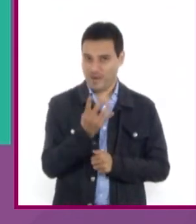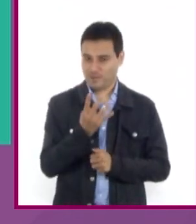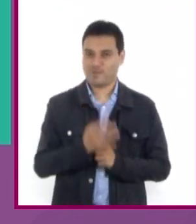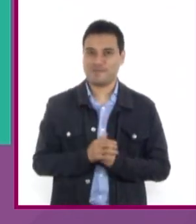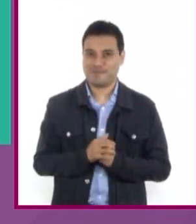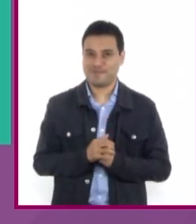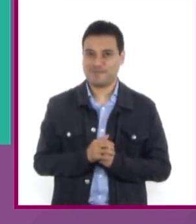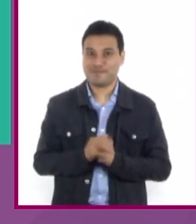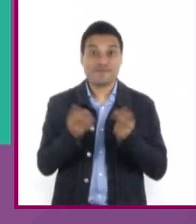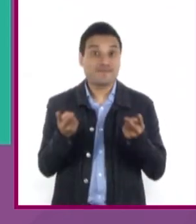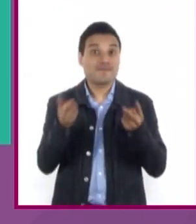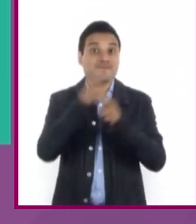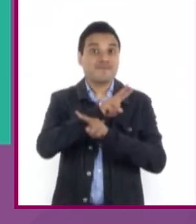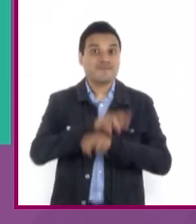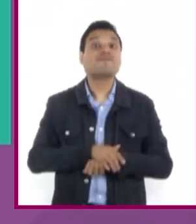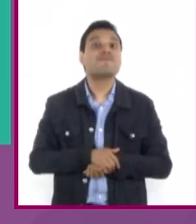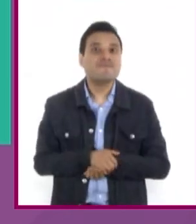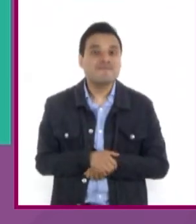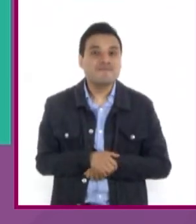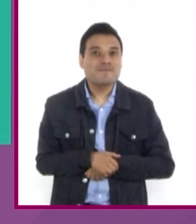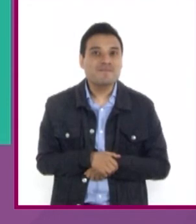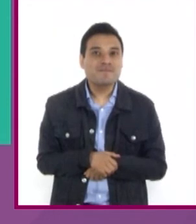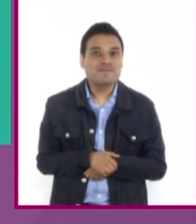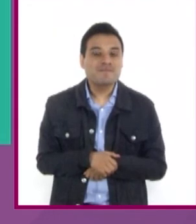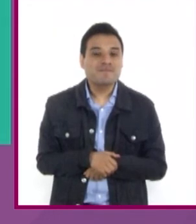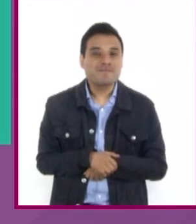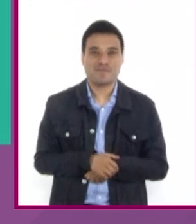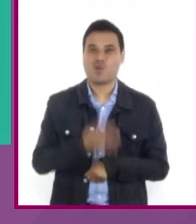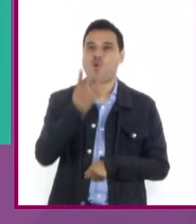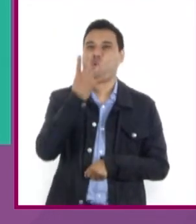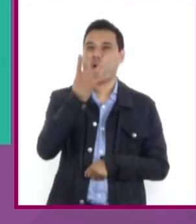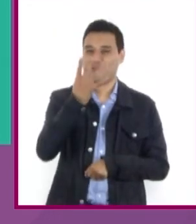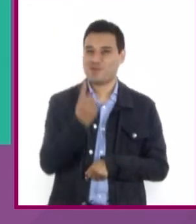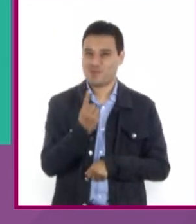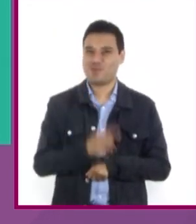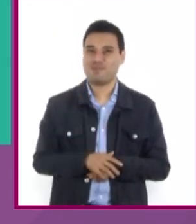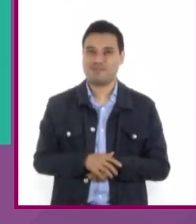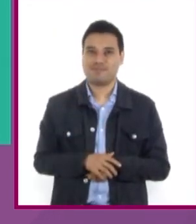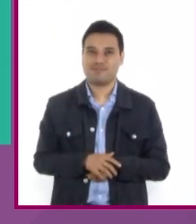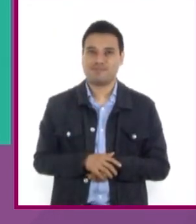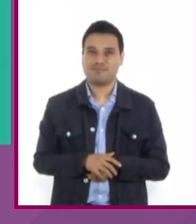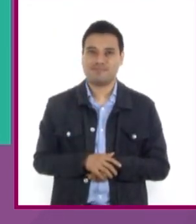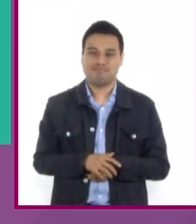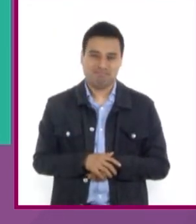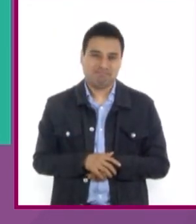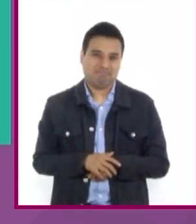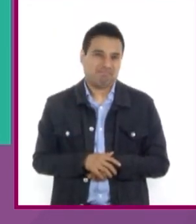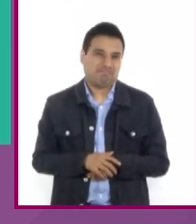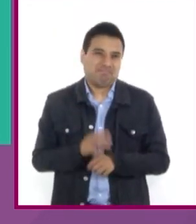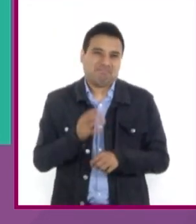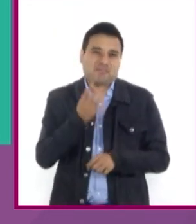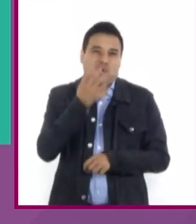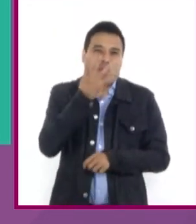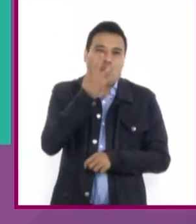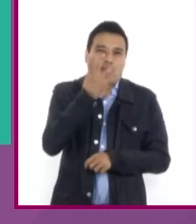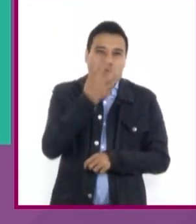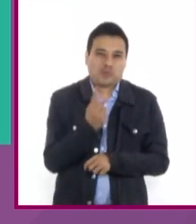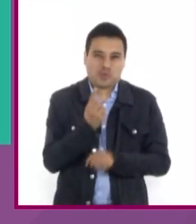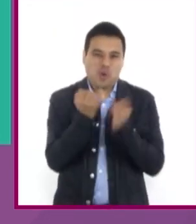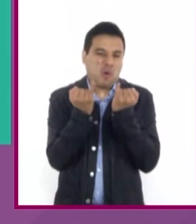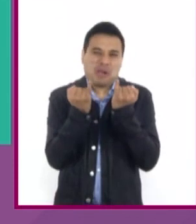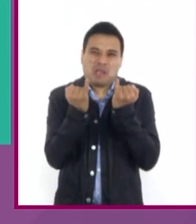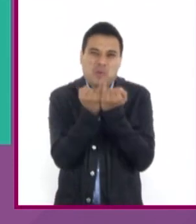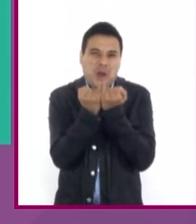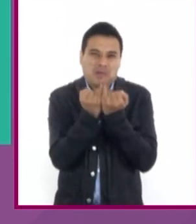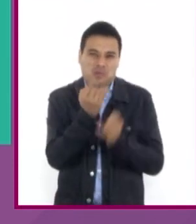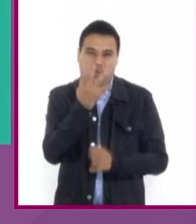1/4. ¿Cuál es el recíproco de 1/4? 4 entre 1, sabiendo que 4 entre 1 es